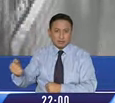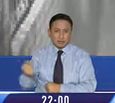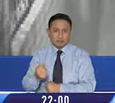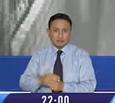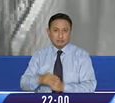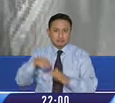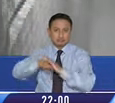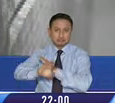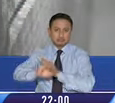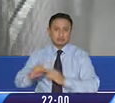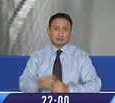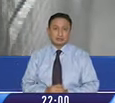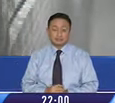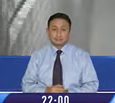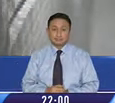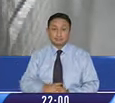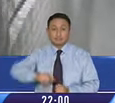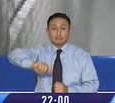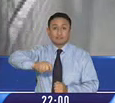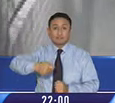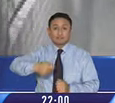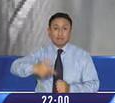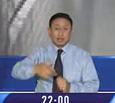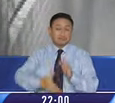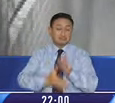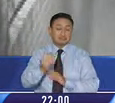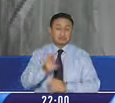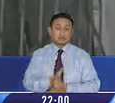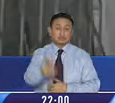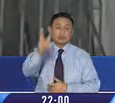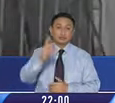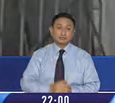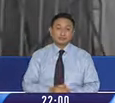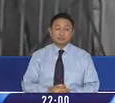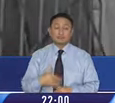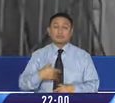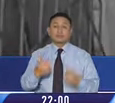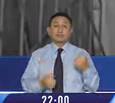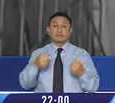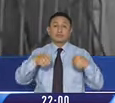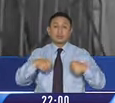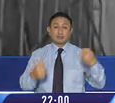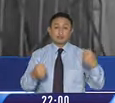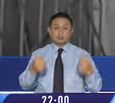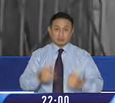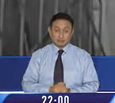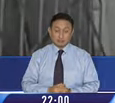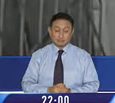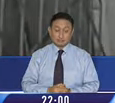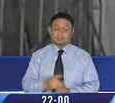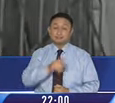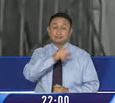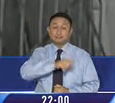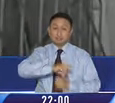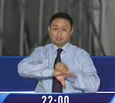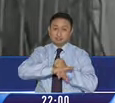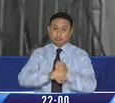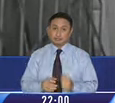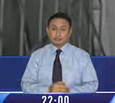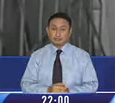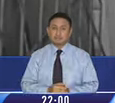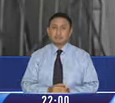las seguridades, enciende el carro y se lo llevan. Un vehículo tipo automóvil que cayó en manos de Lampa.